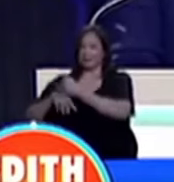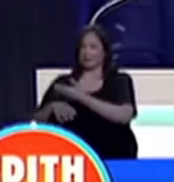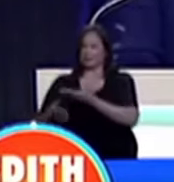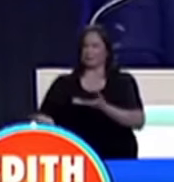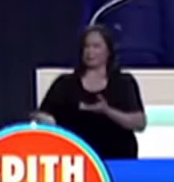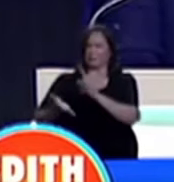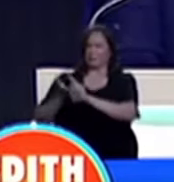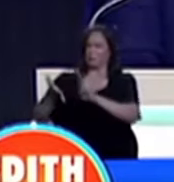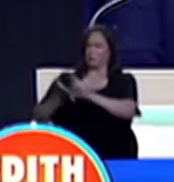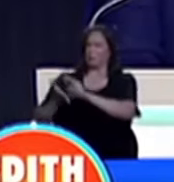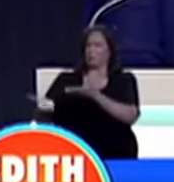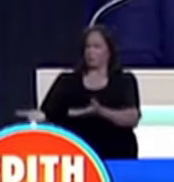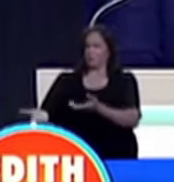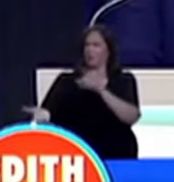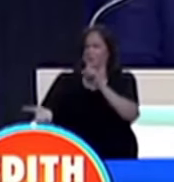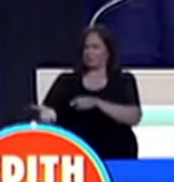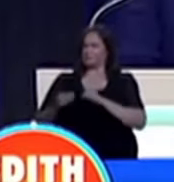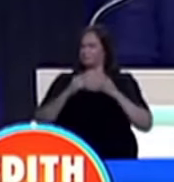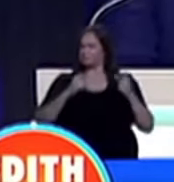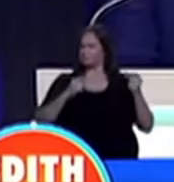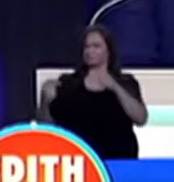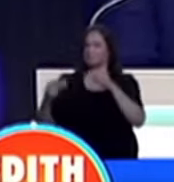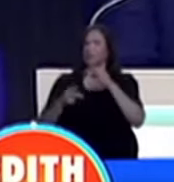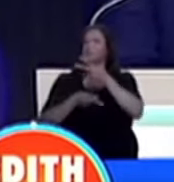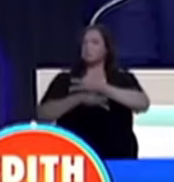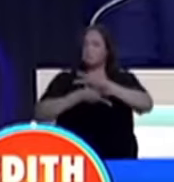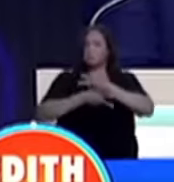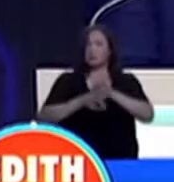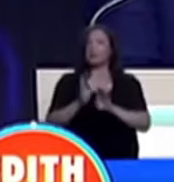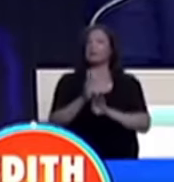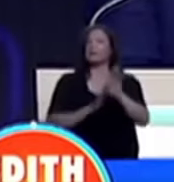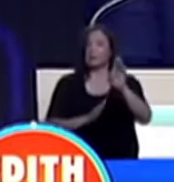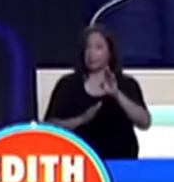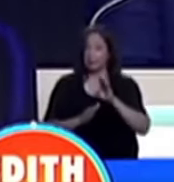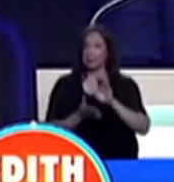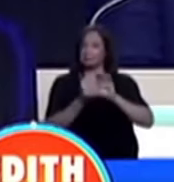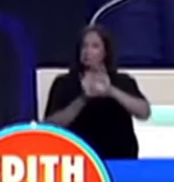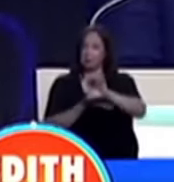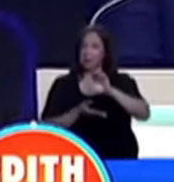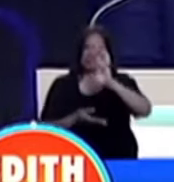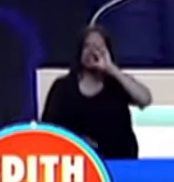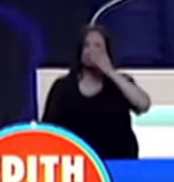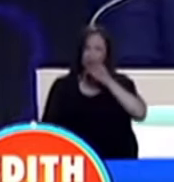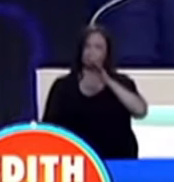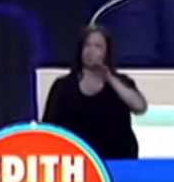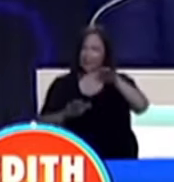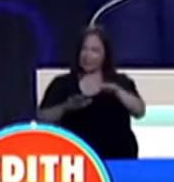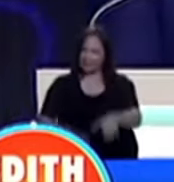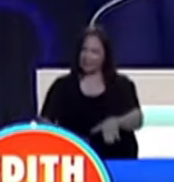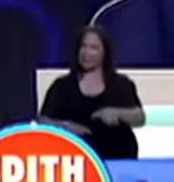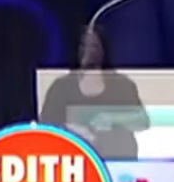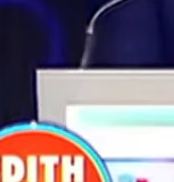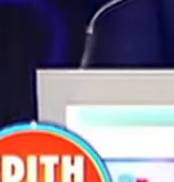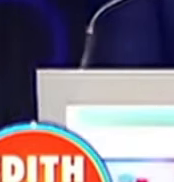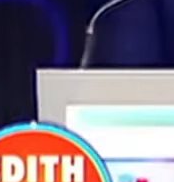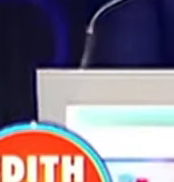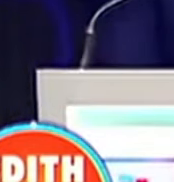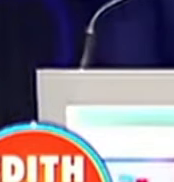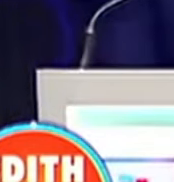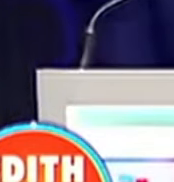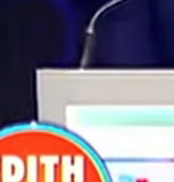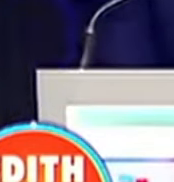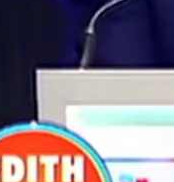Haití. Así tenemos que correspondernos, vigilancia y desarrollo e inversión en nuestro país.